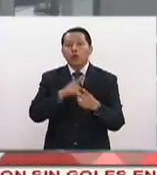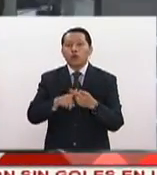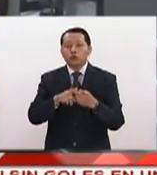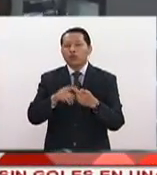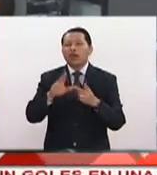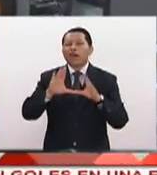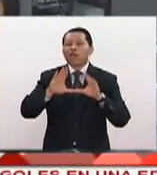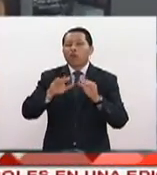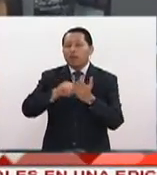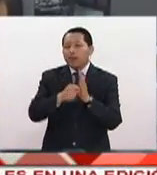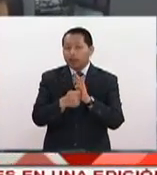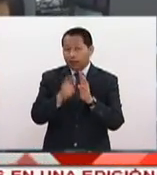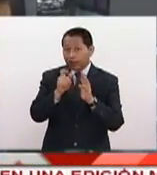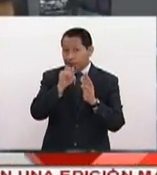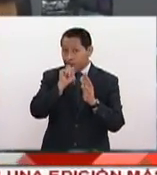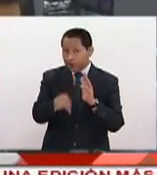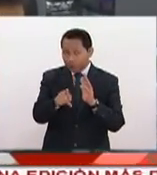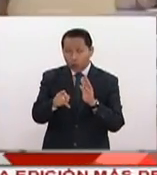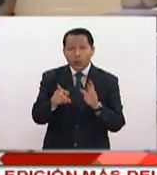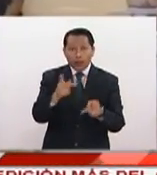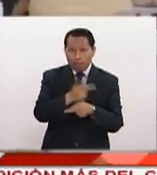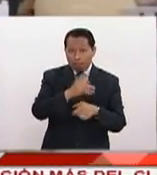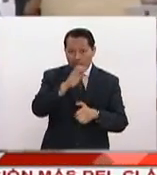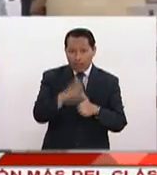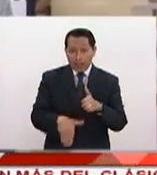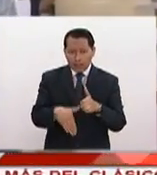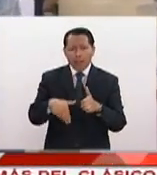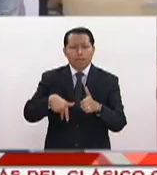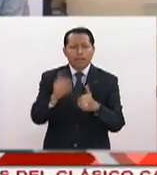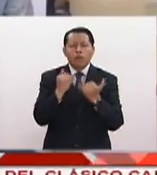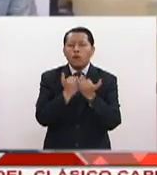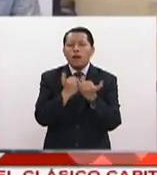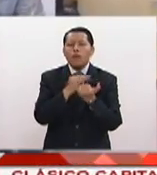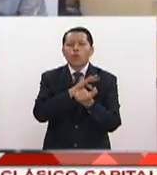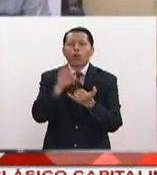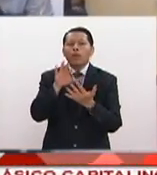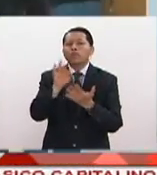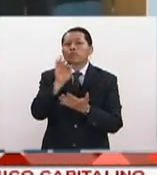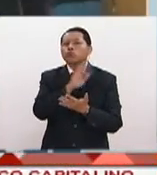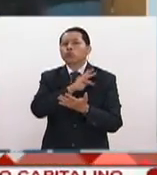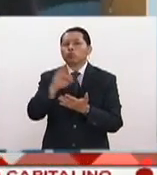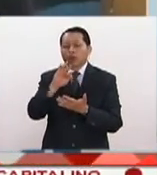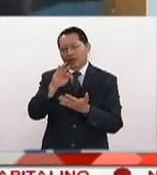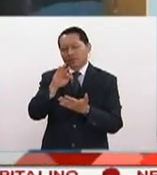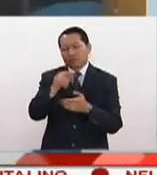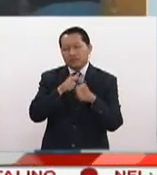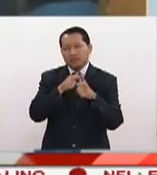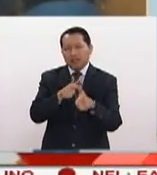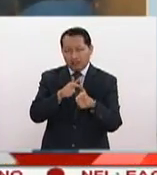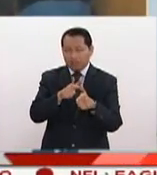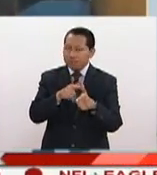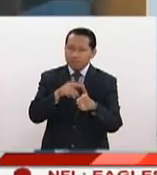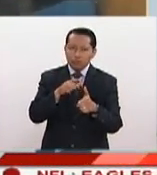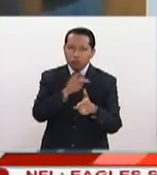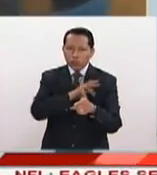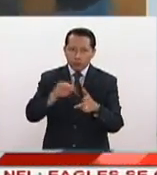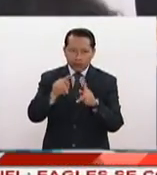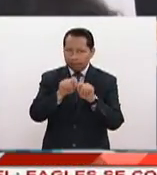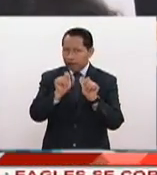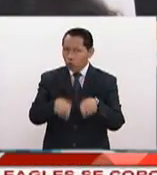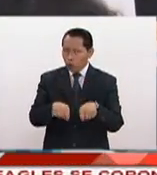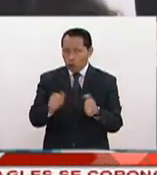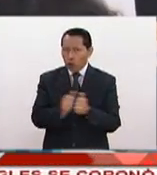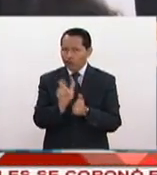técnica. Concluyen su nivel medio superior, pero también tienen la opción para titularse con una cédula